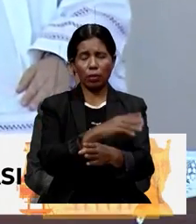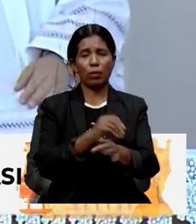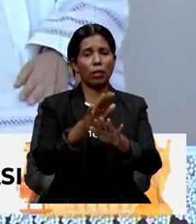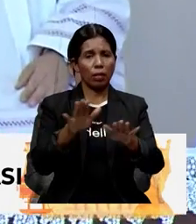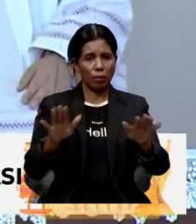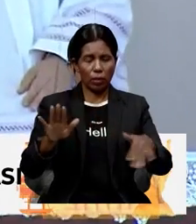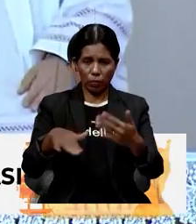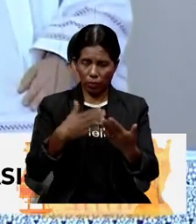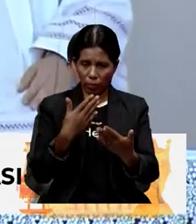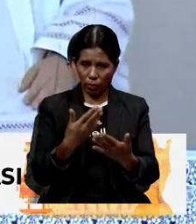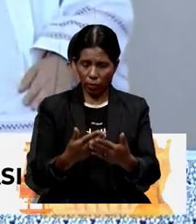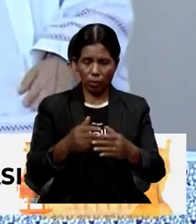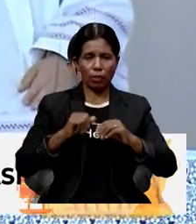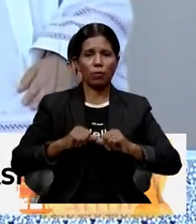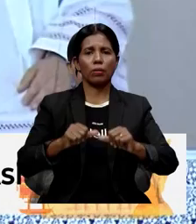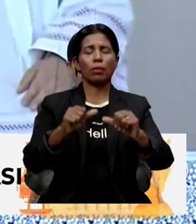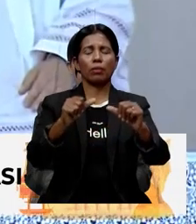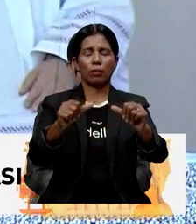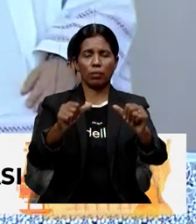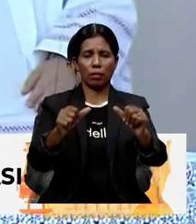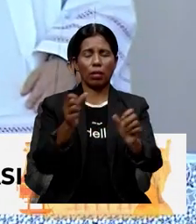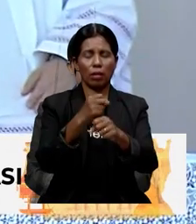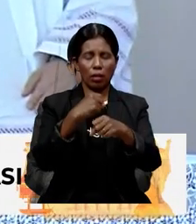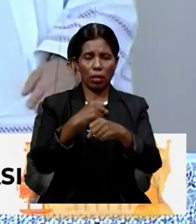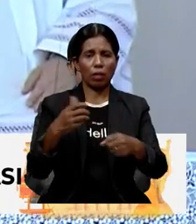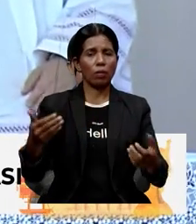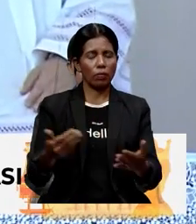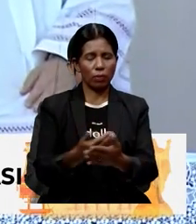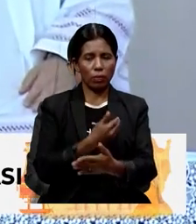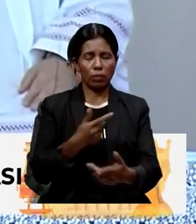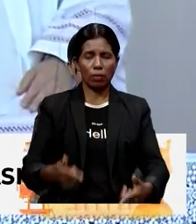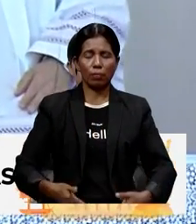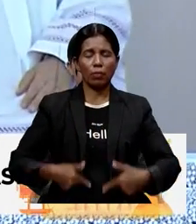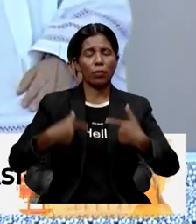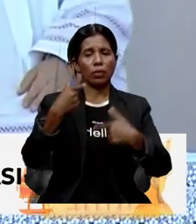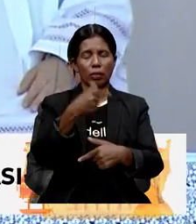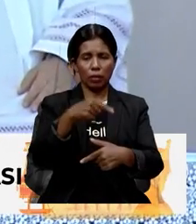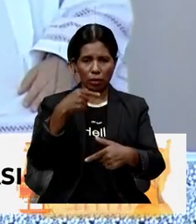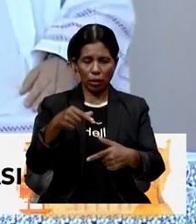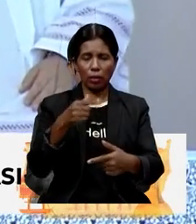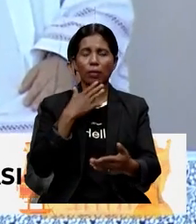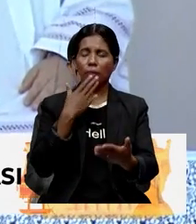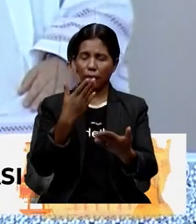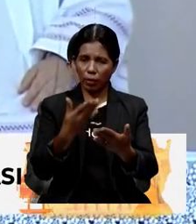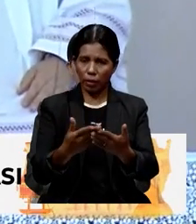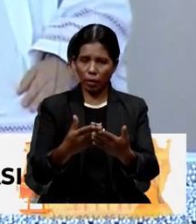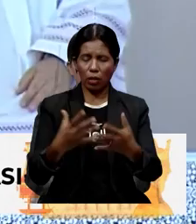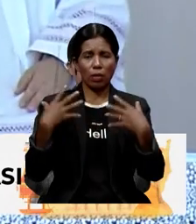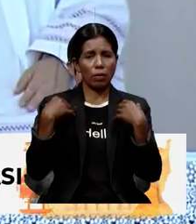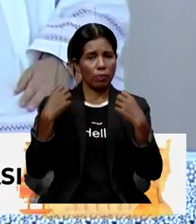sira, continuamente hafon moris mata ca frescura,